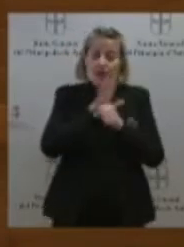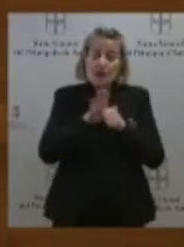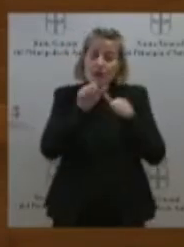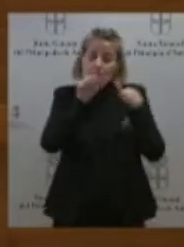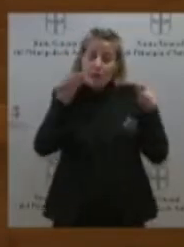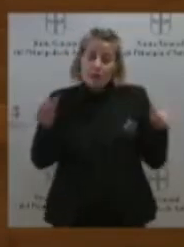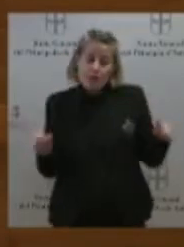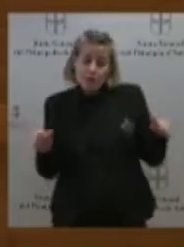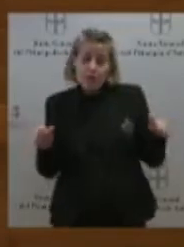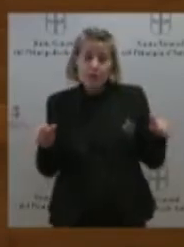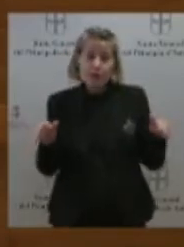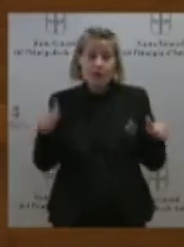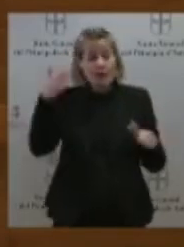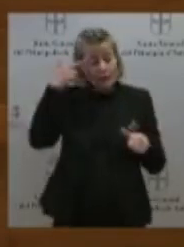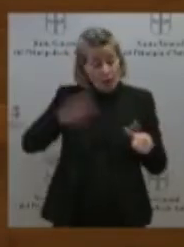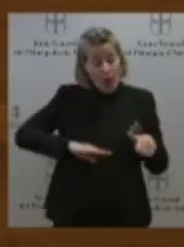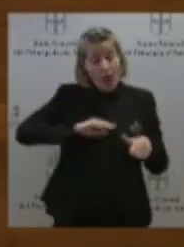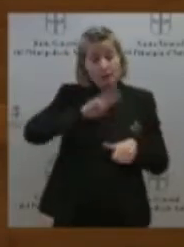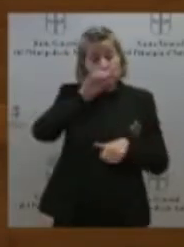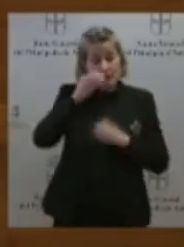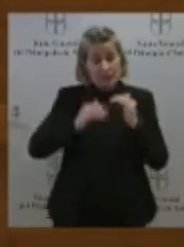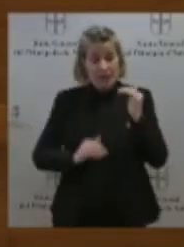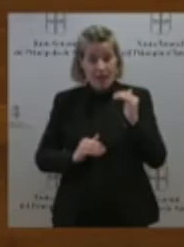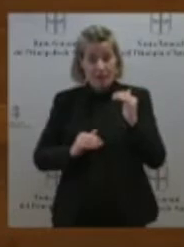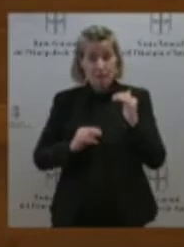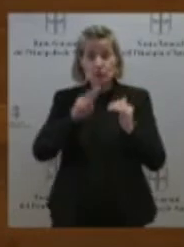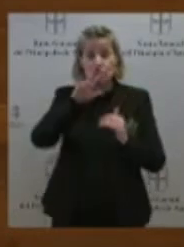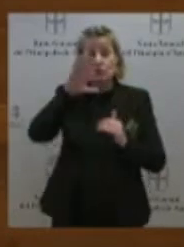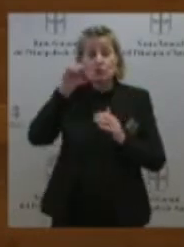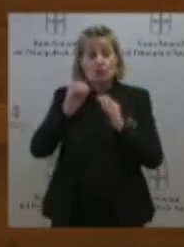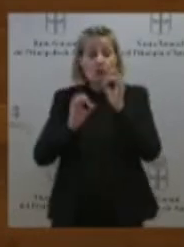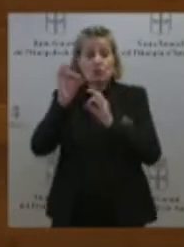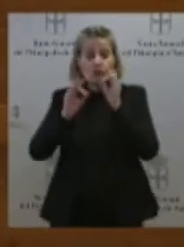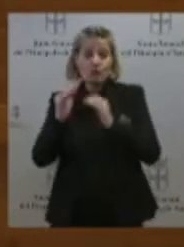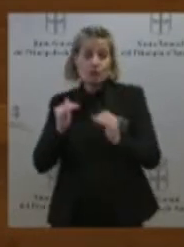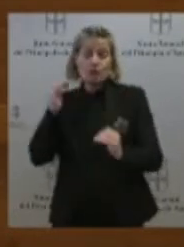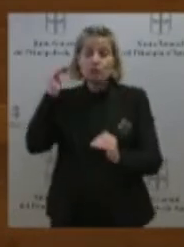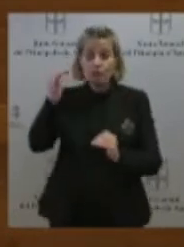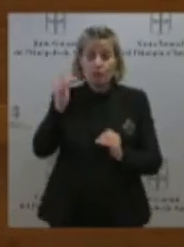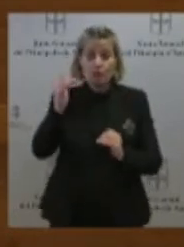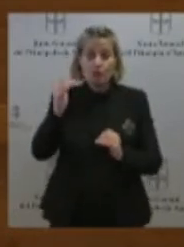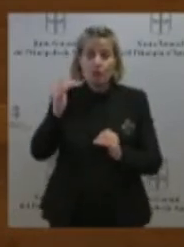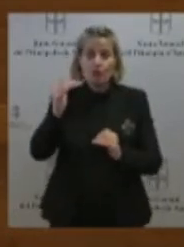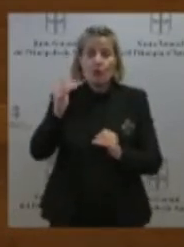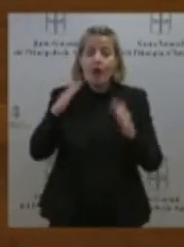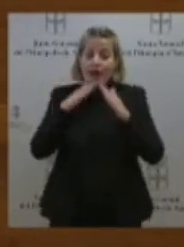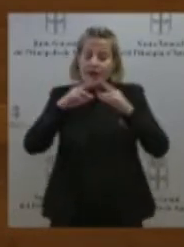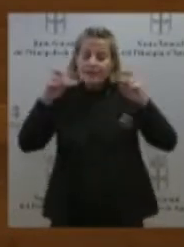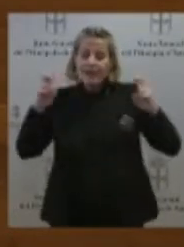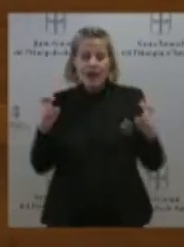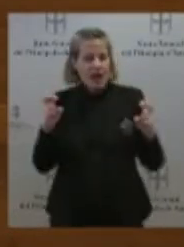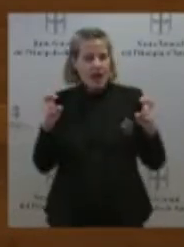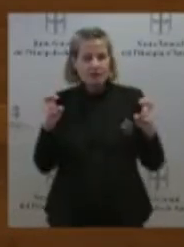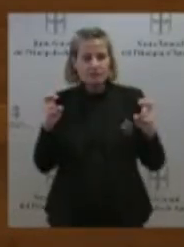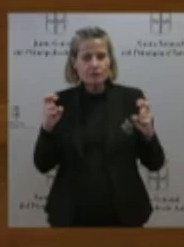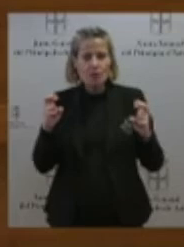un 250%. El confinamiento disparó los internamientos de este grupo etario, contabilizándose